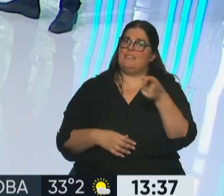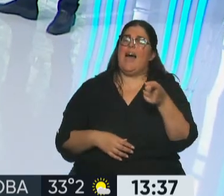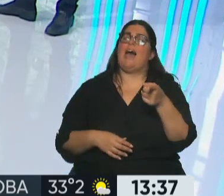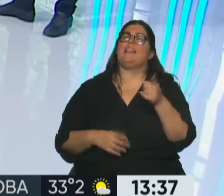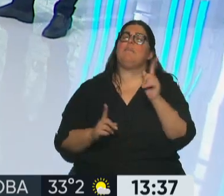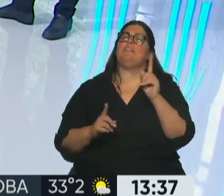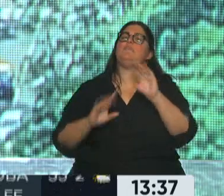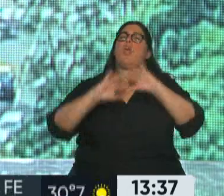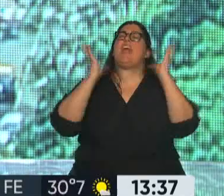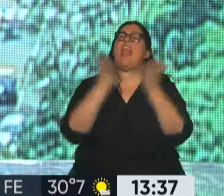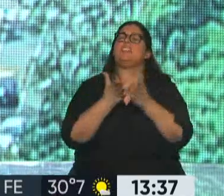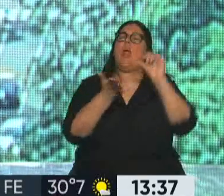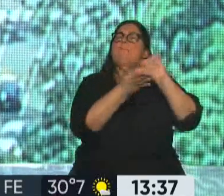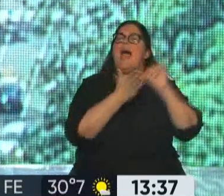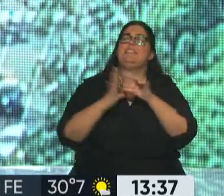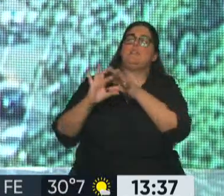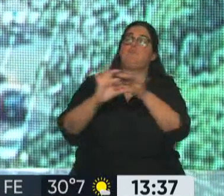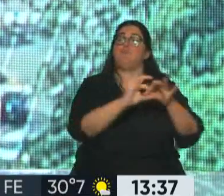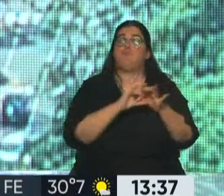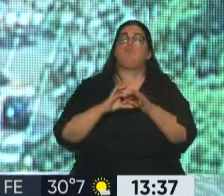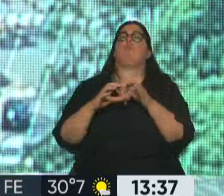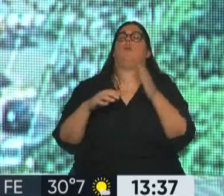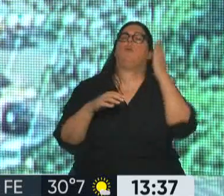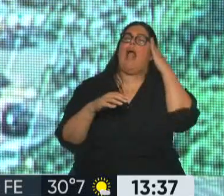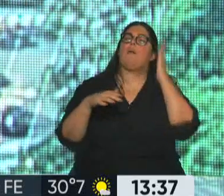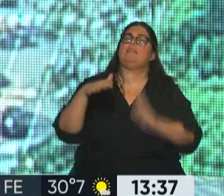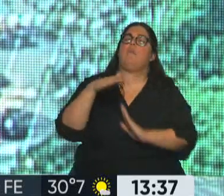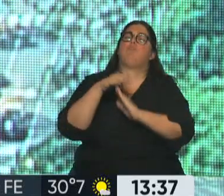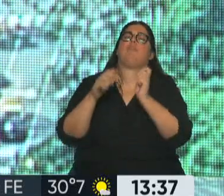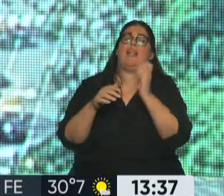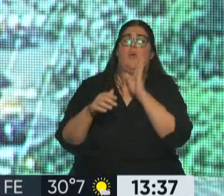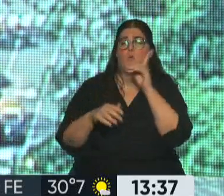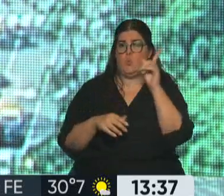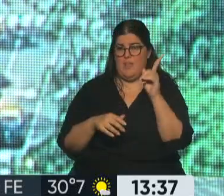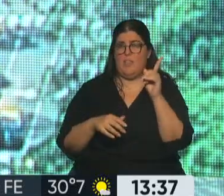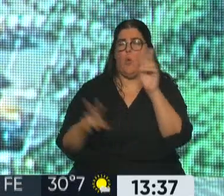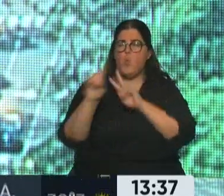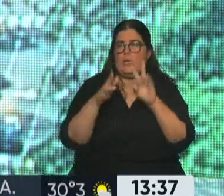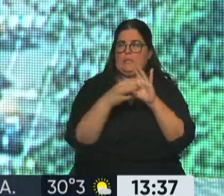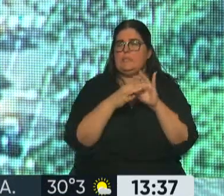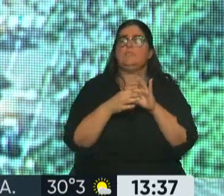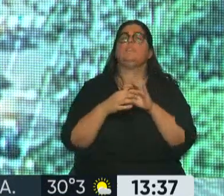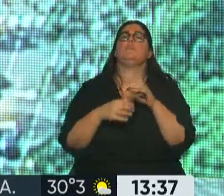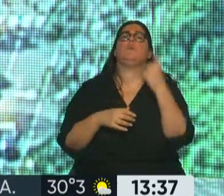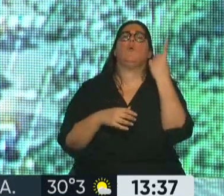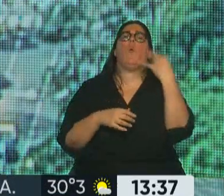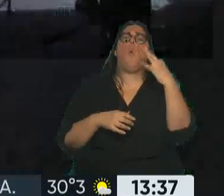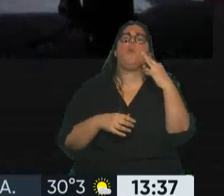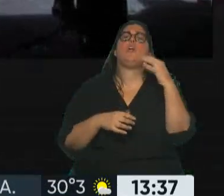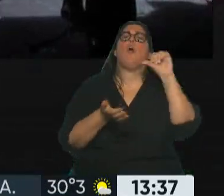coalición internacional encabezada por Estados Unidos que el único estado árabe que está es Es bahin